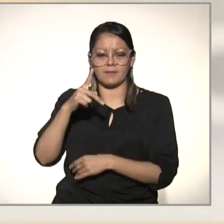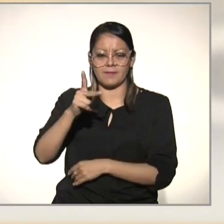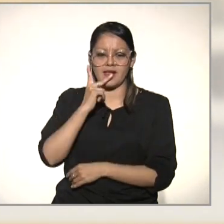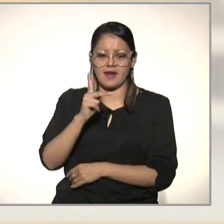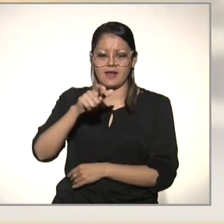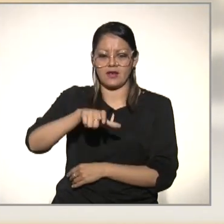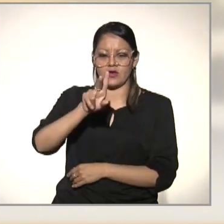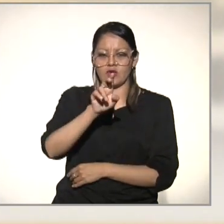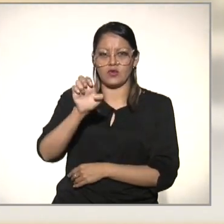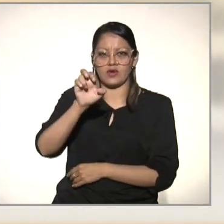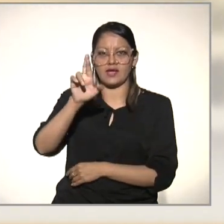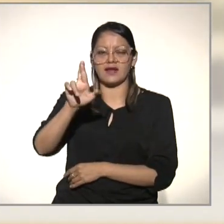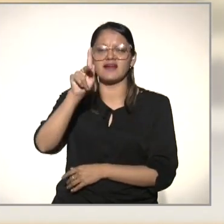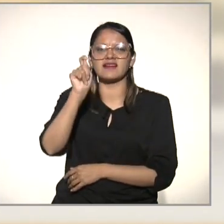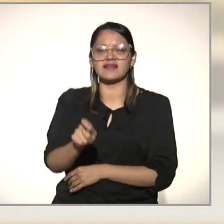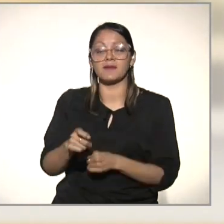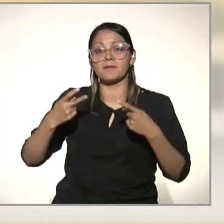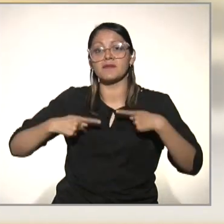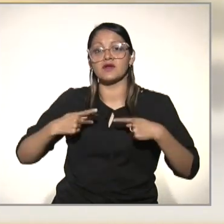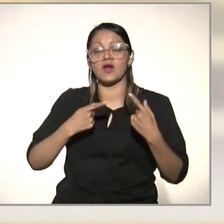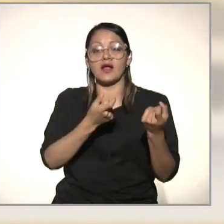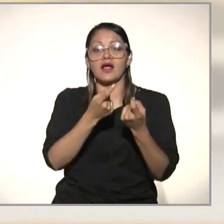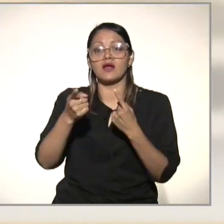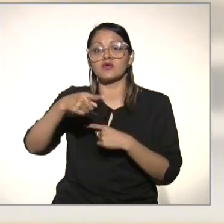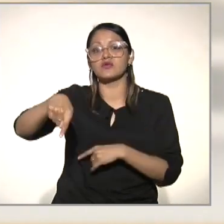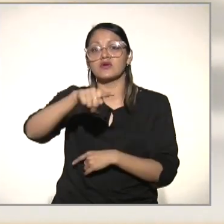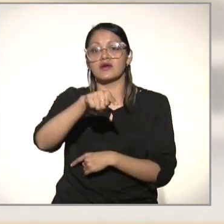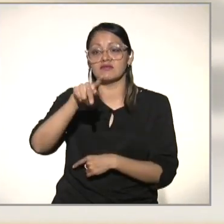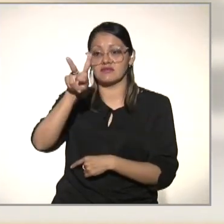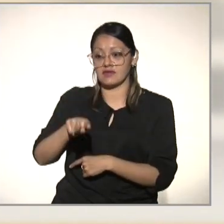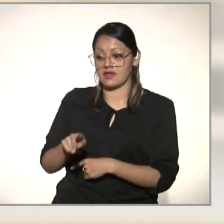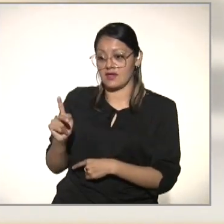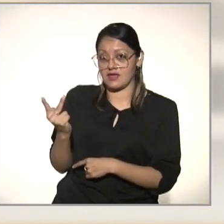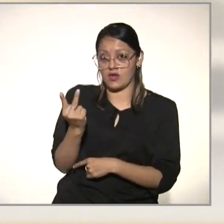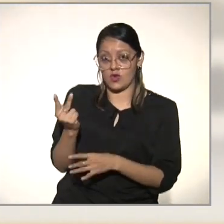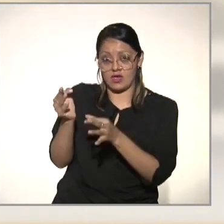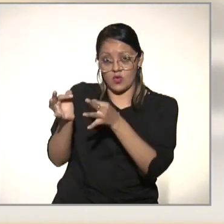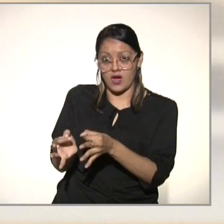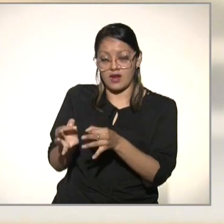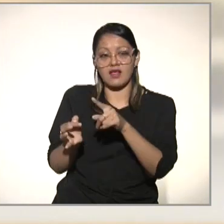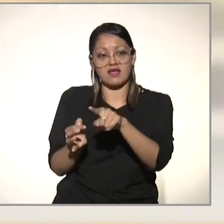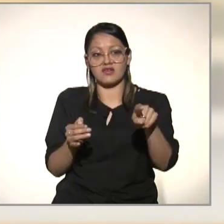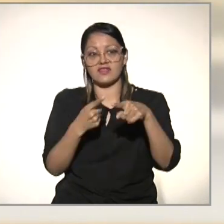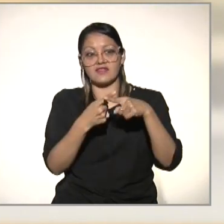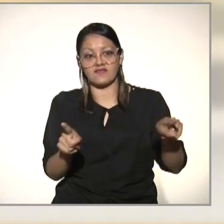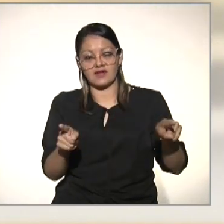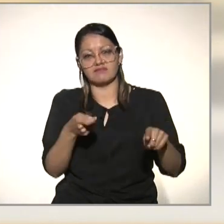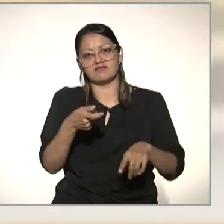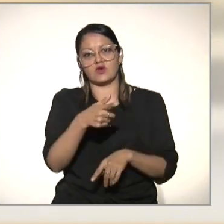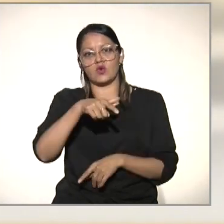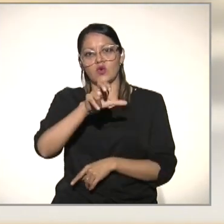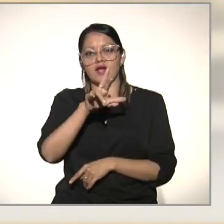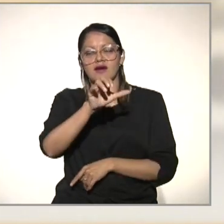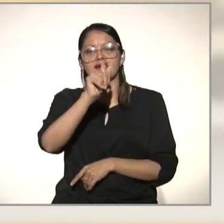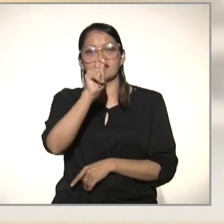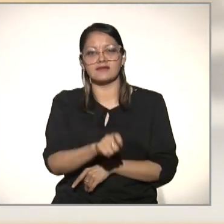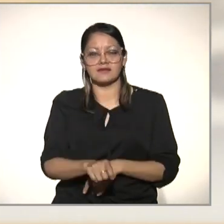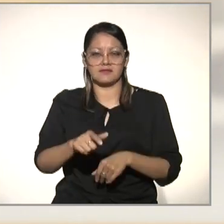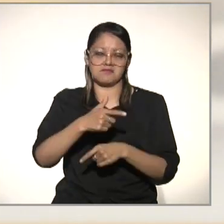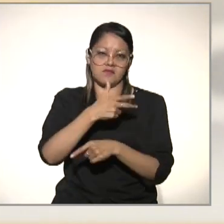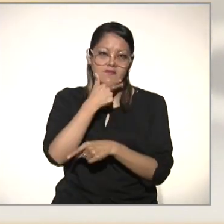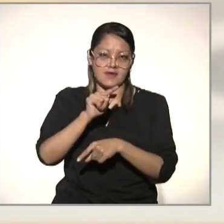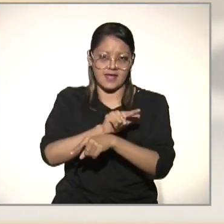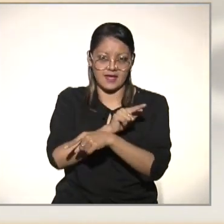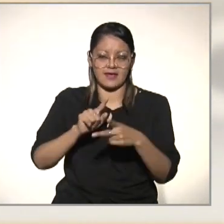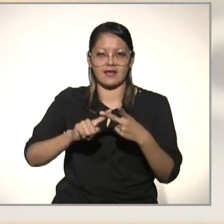se usaba para nombrar a aquellas personas que escapaban de la definición. Queer era el homosexual, la